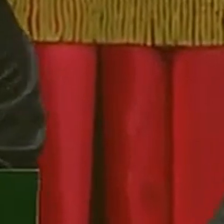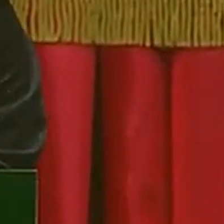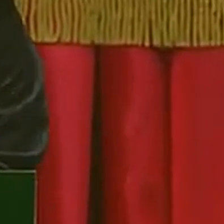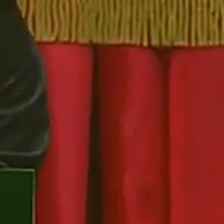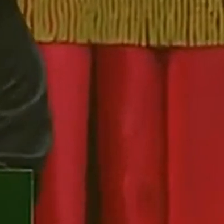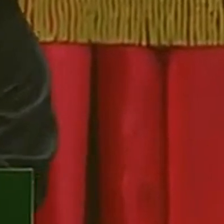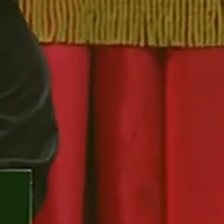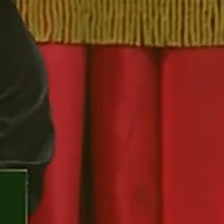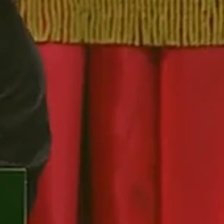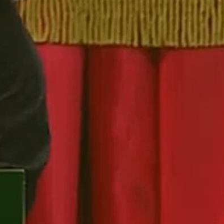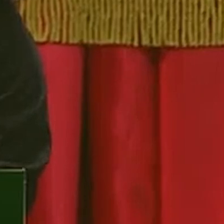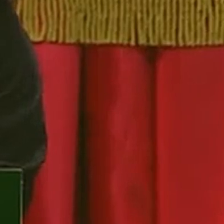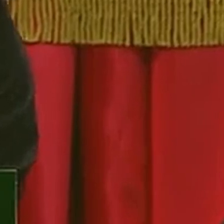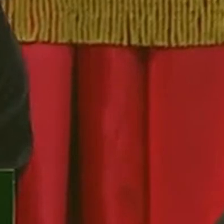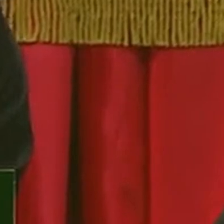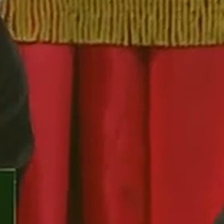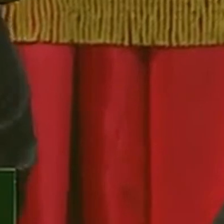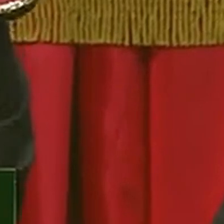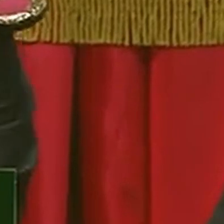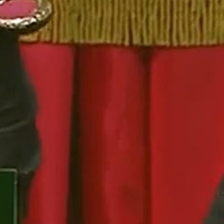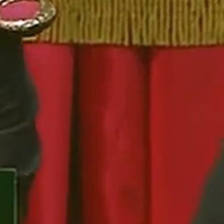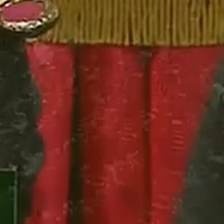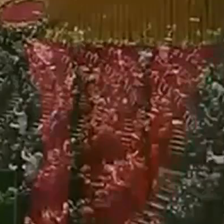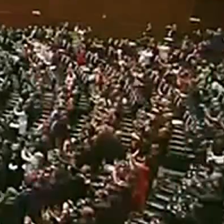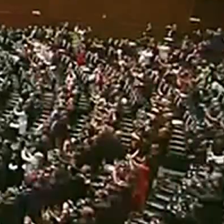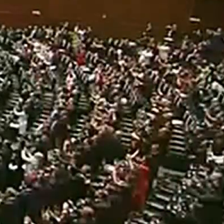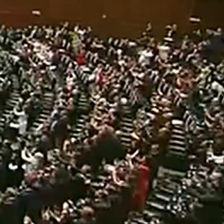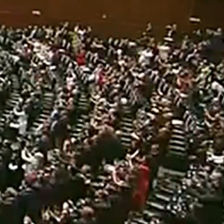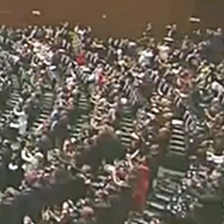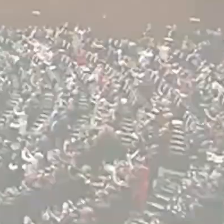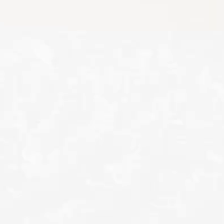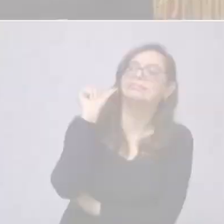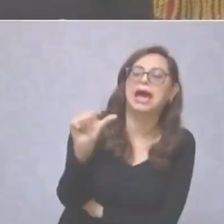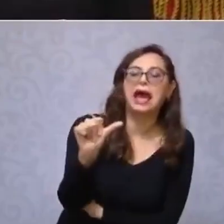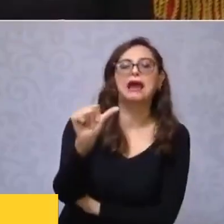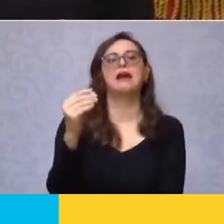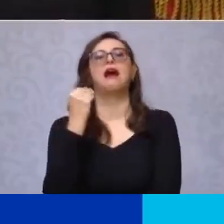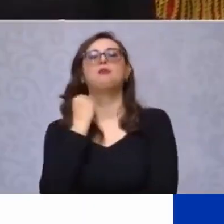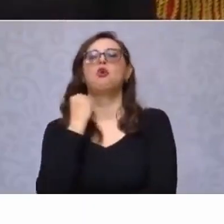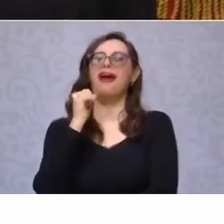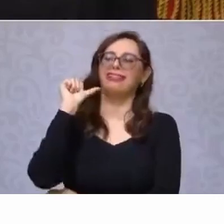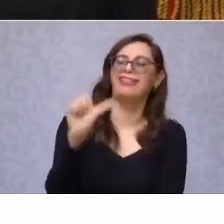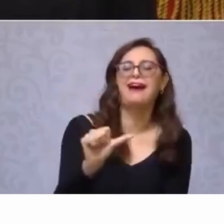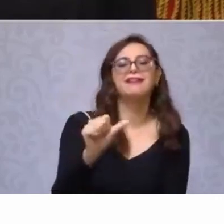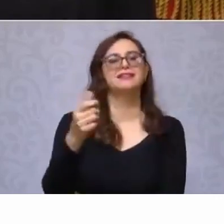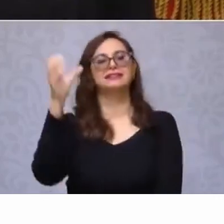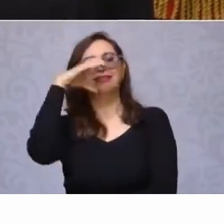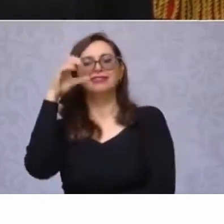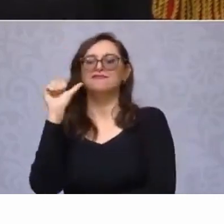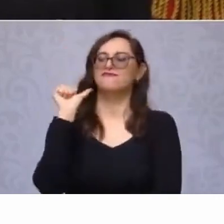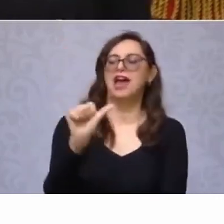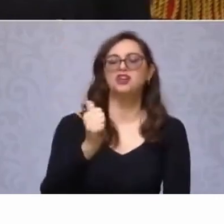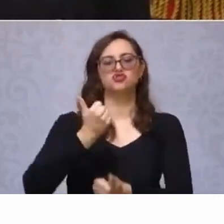pudiera ser la presidenta de México. Mantuvo la invitación a nombrar la presidenta con A al final. Científica,